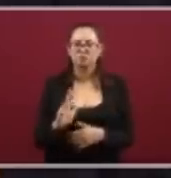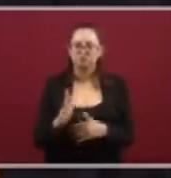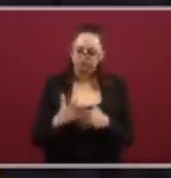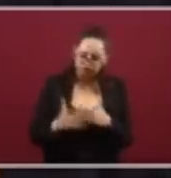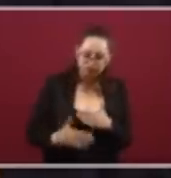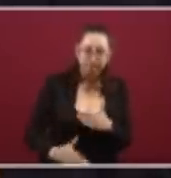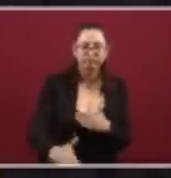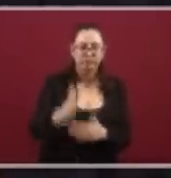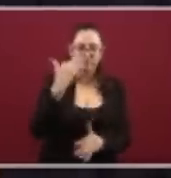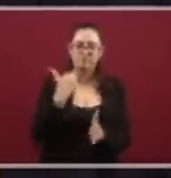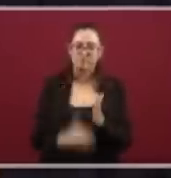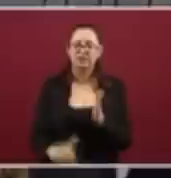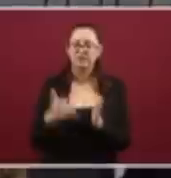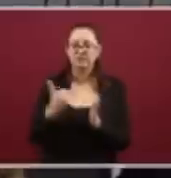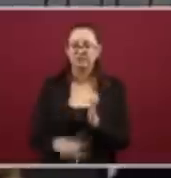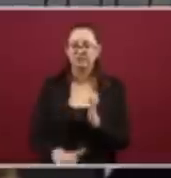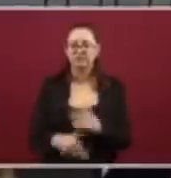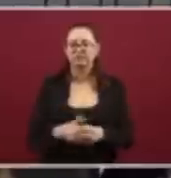pendiente